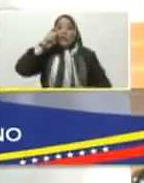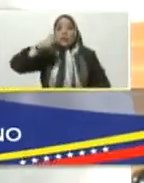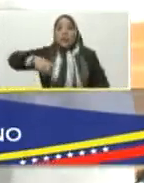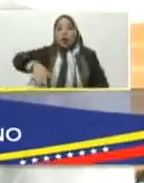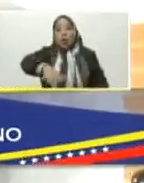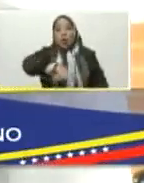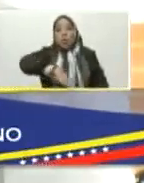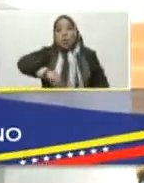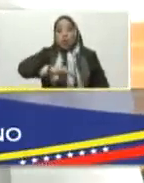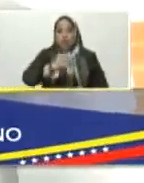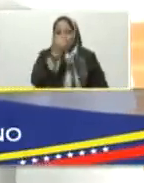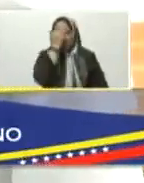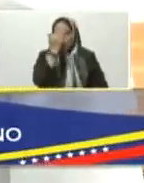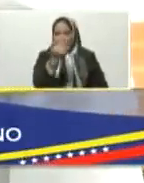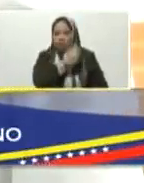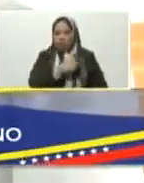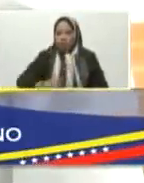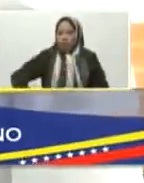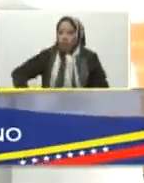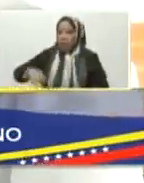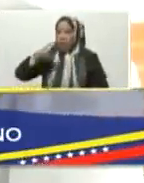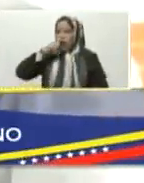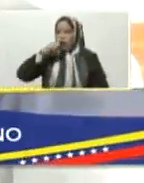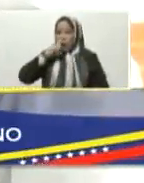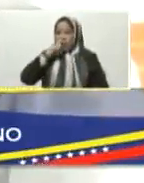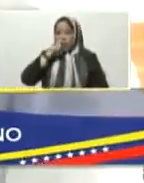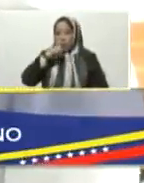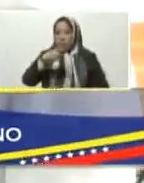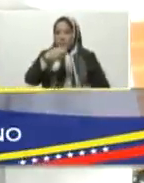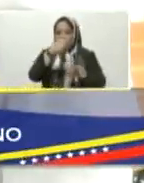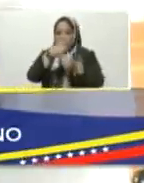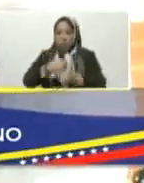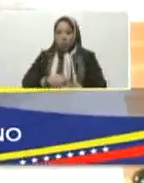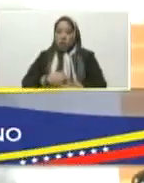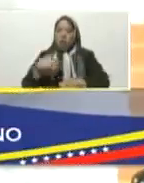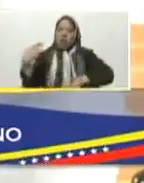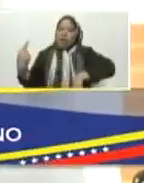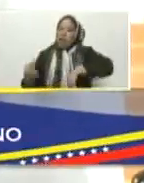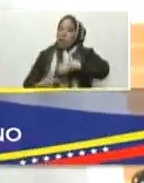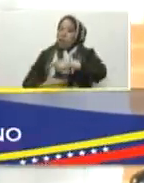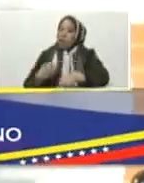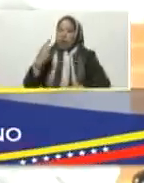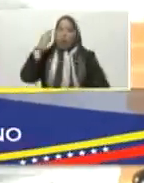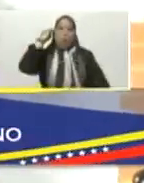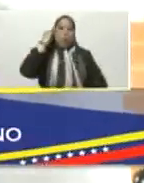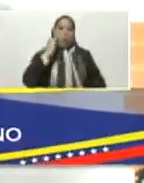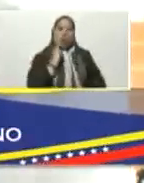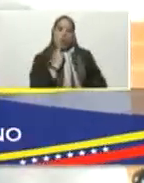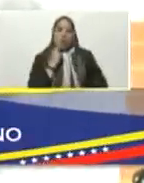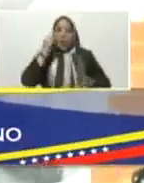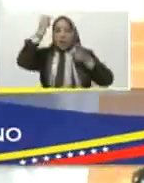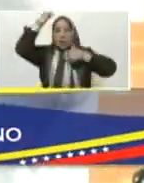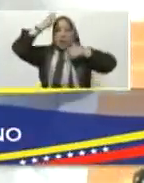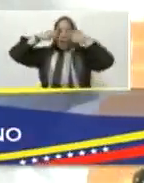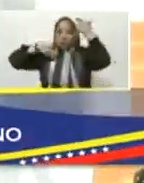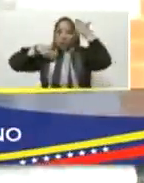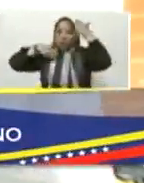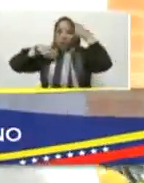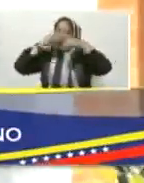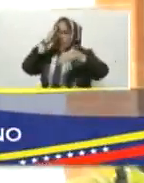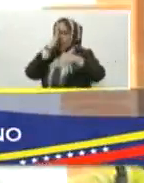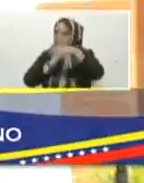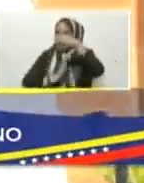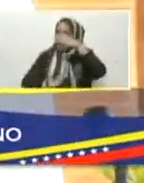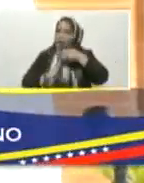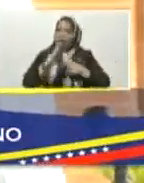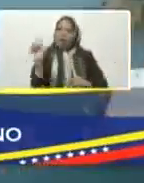que donde quiera que estemos nos sentiremos un revolucionario bolivariano, chavista, leal a